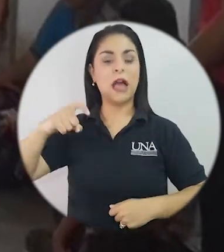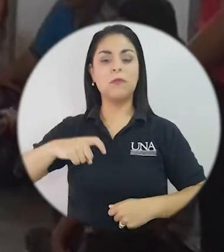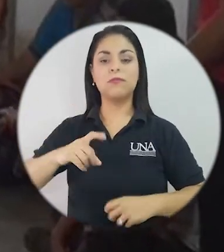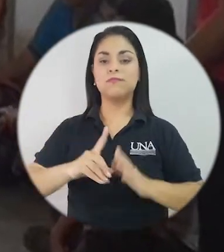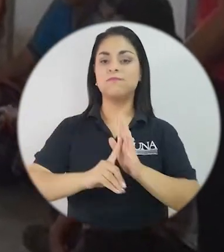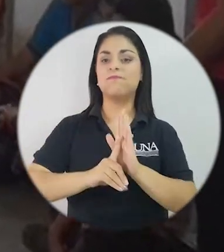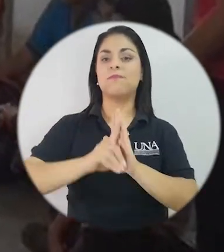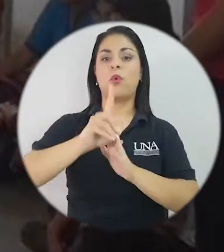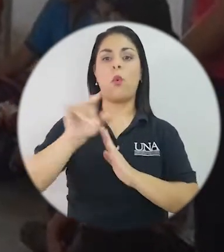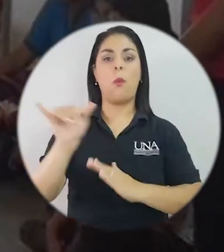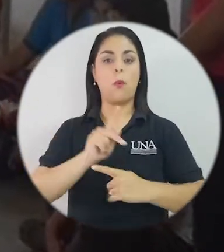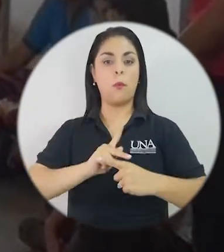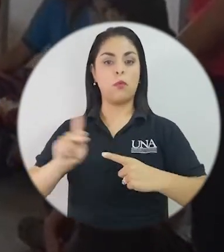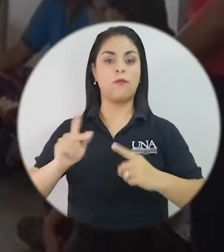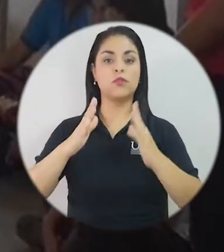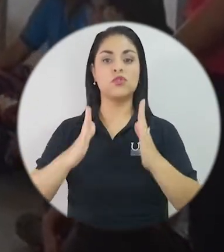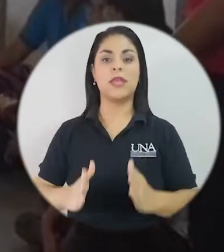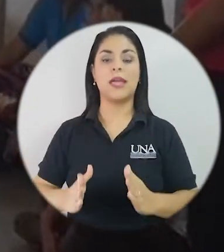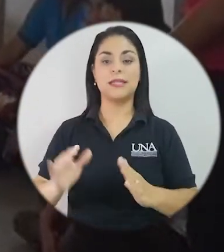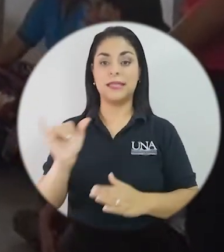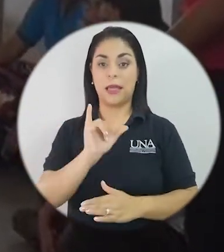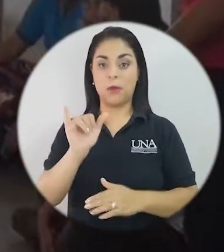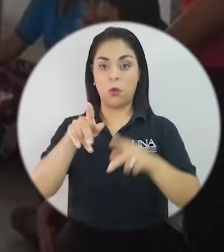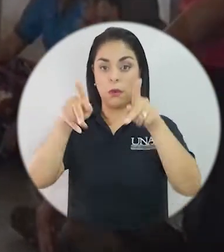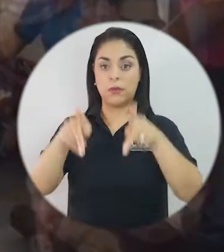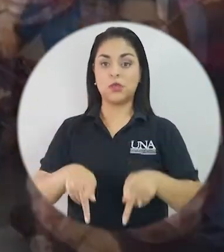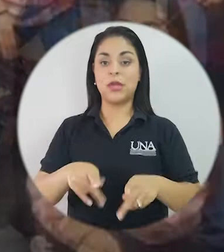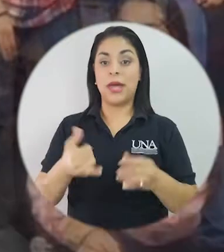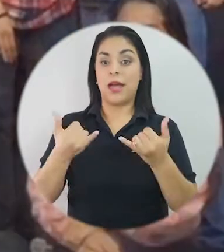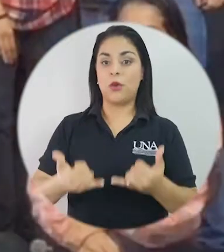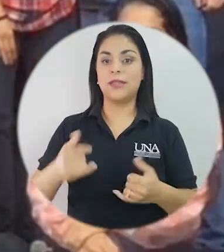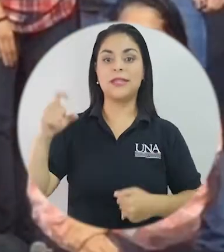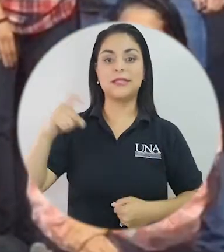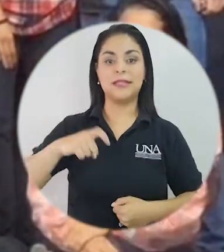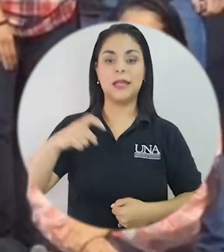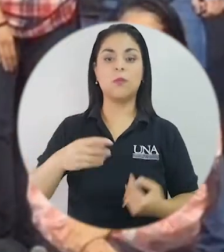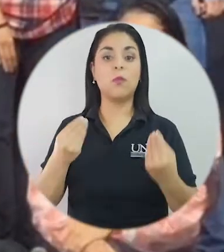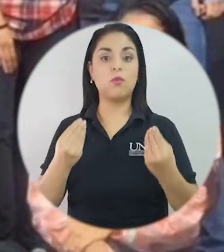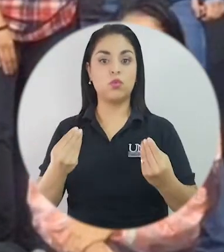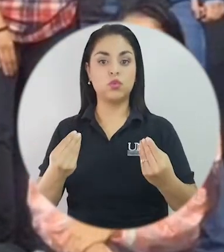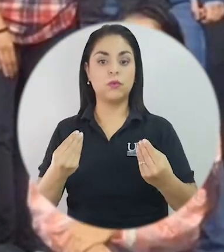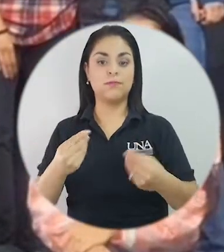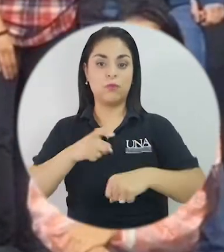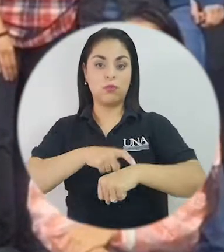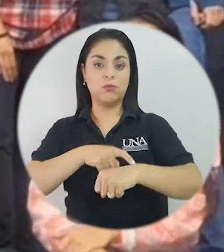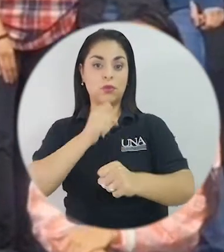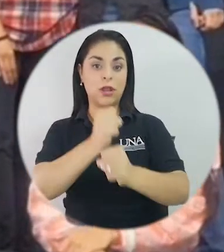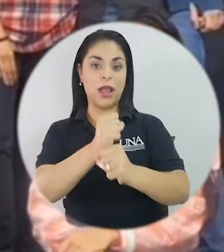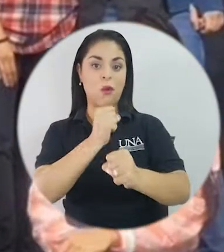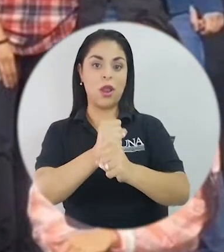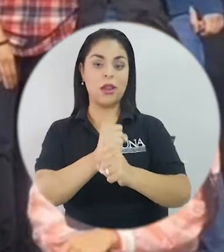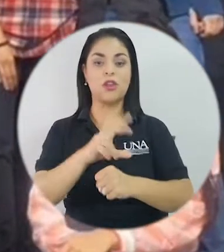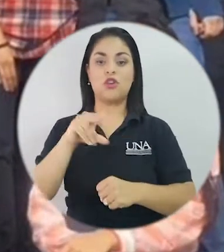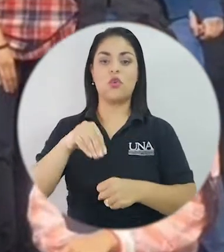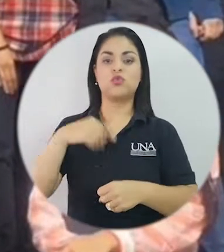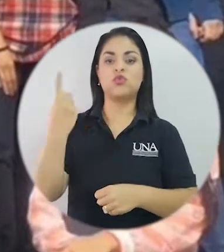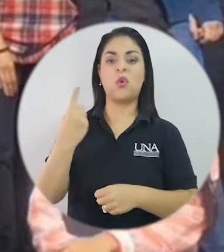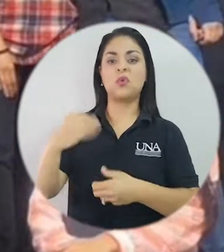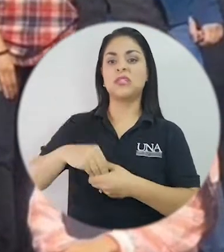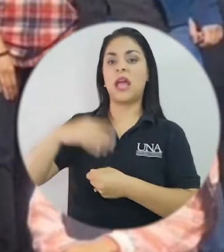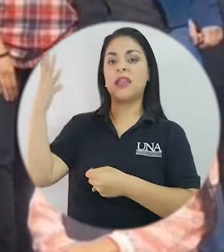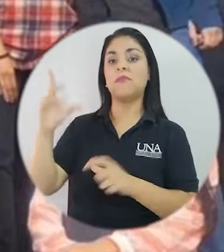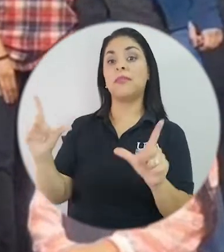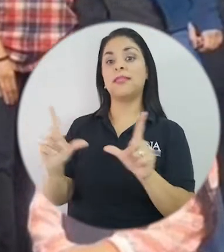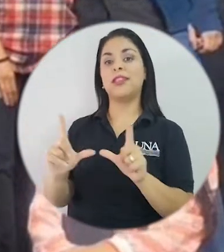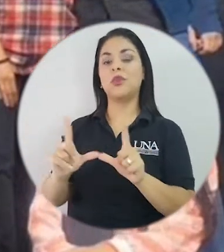súper necesarias para desarrollarnos como profesionales y como personas también, que ahorita se está necesitando demasiado en el ambiente laboral, que no salgamos nada más con un título,